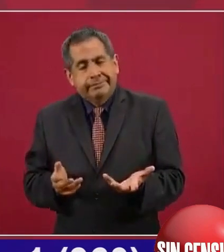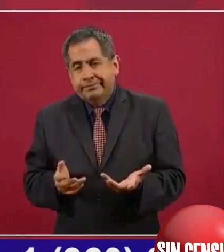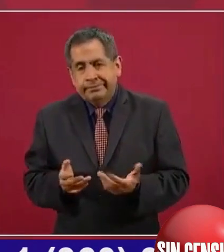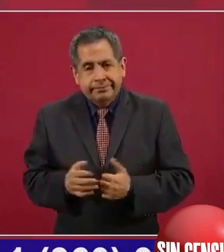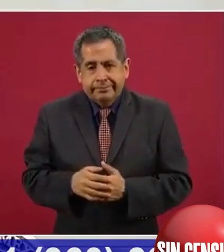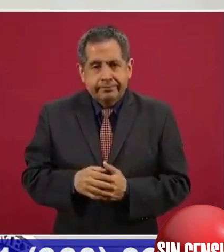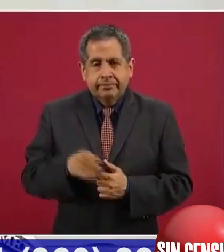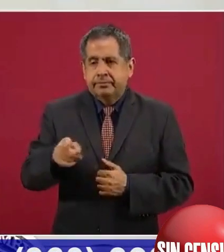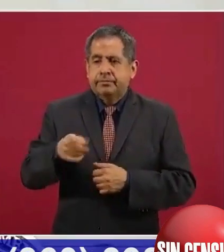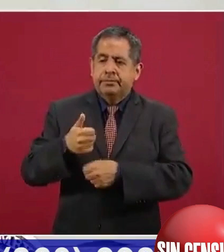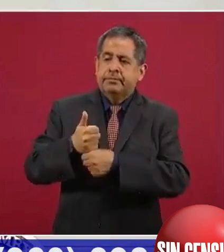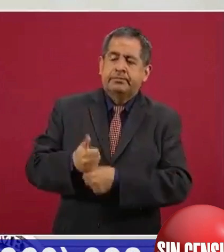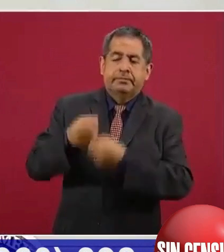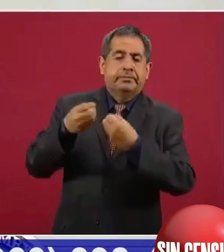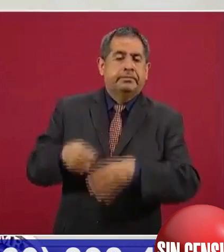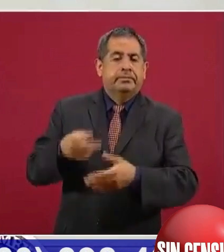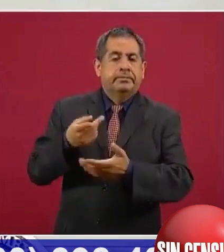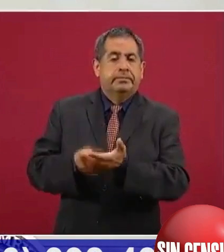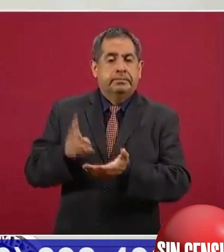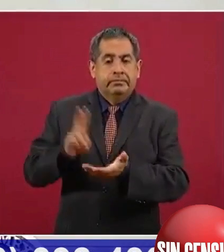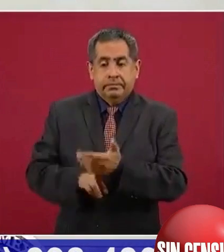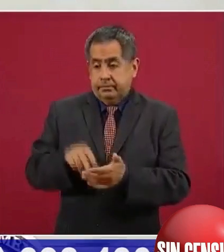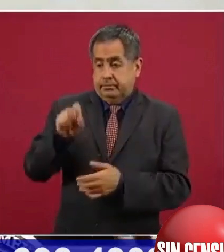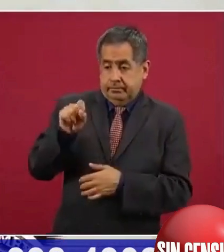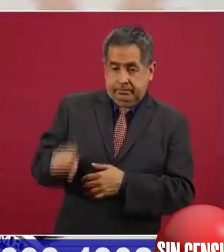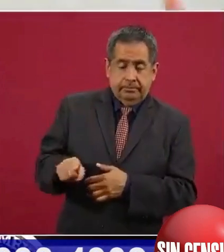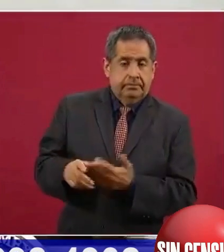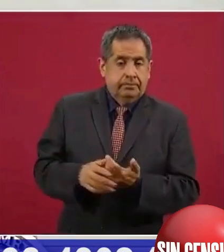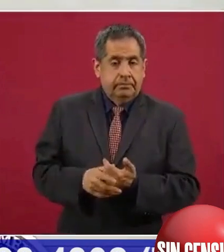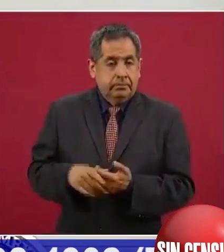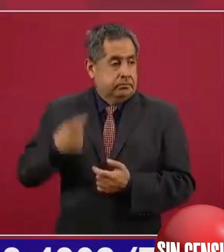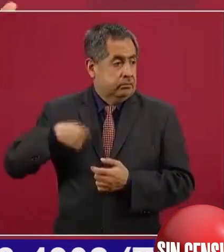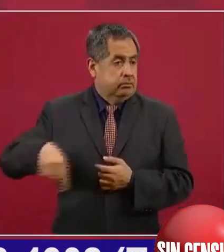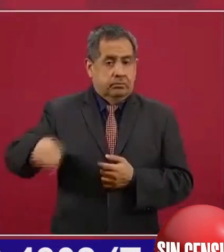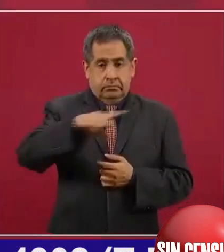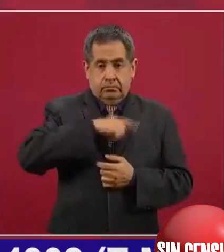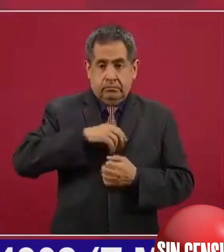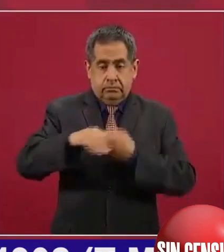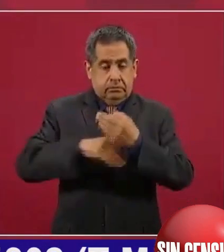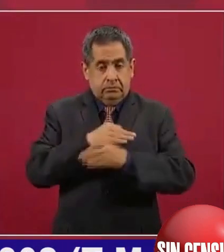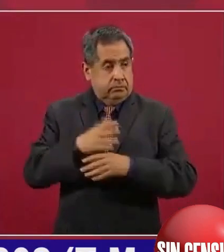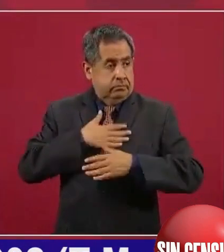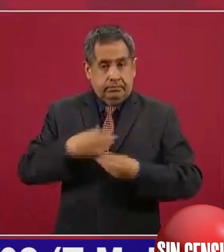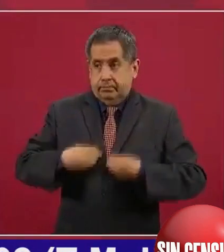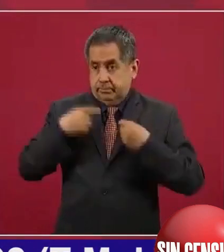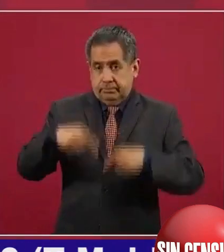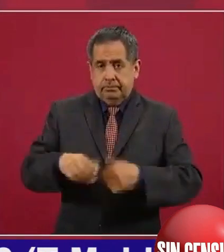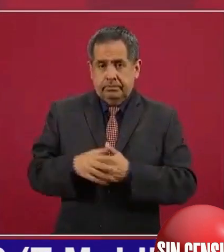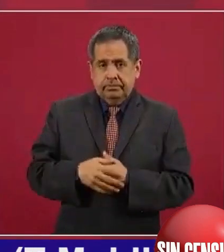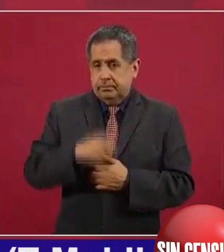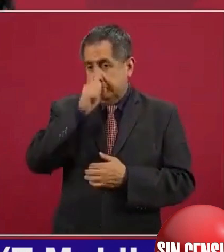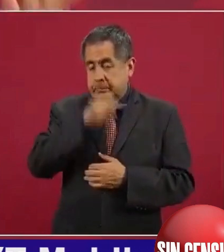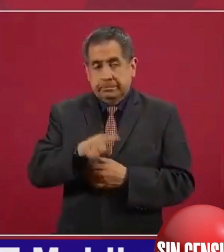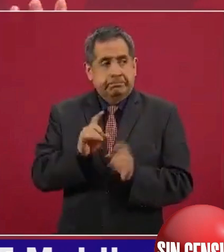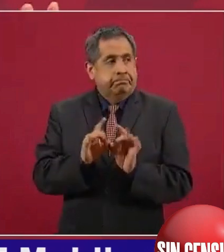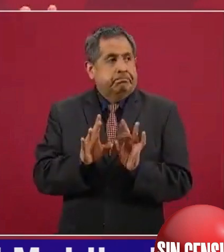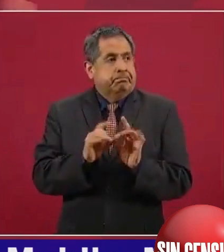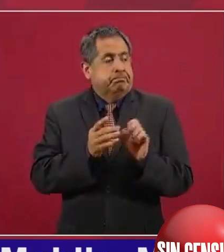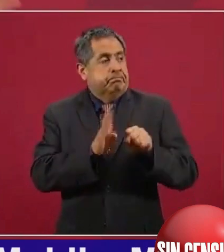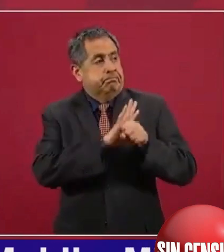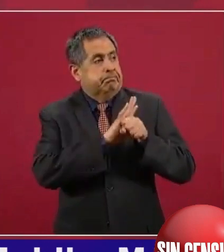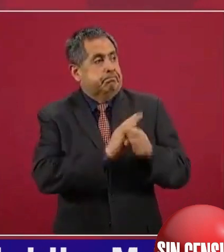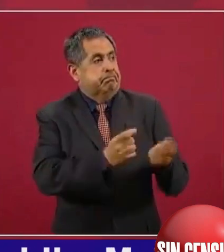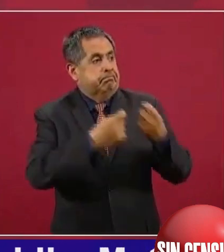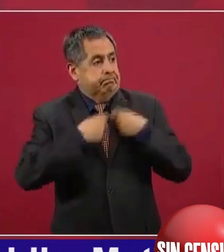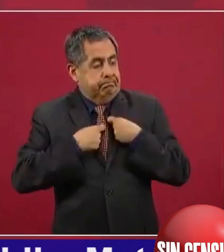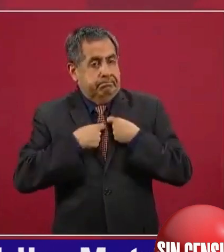está victimizando a quien en sí mismo, y lo somos todos los que vivimos en el país, somos víctimas de un fenómeno externo